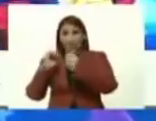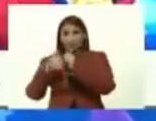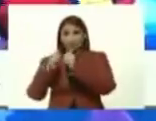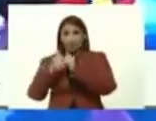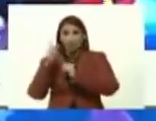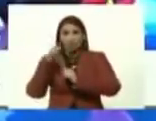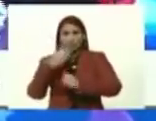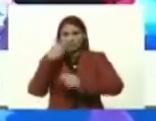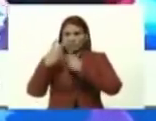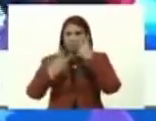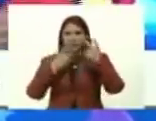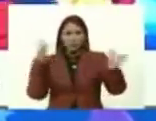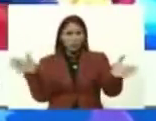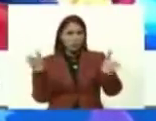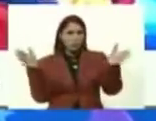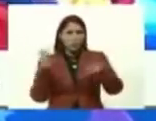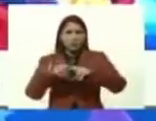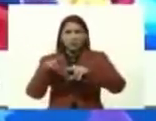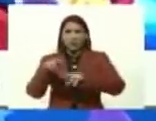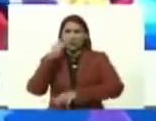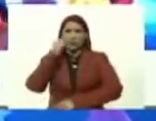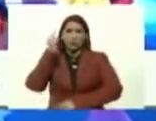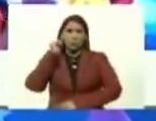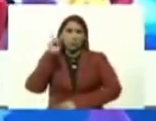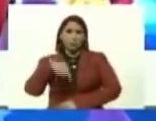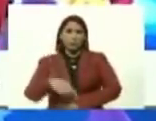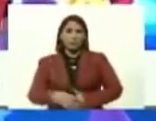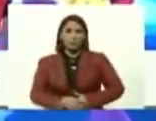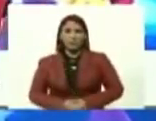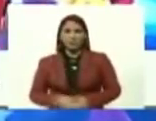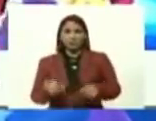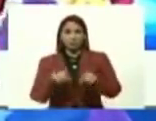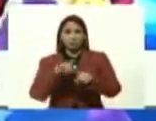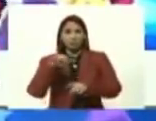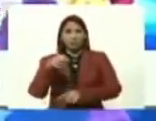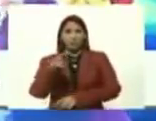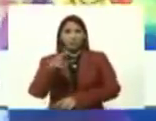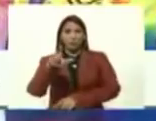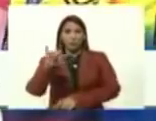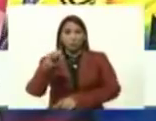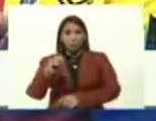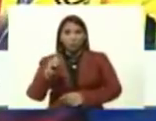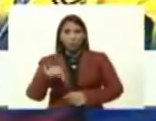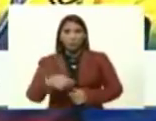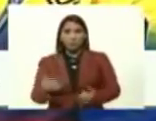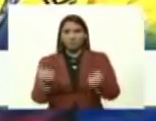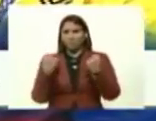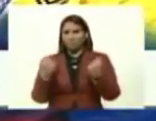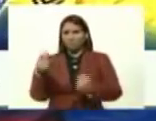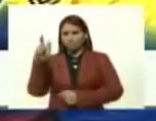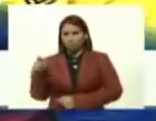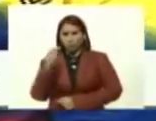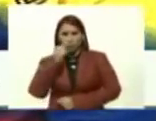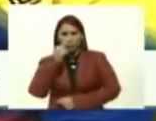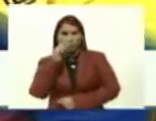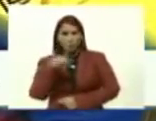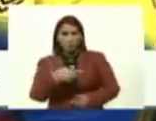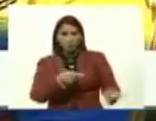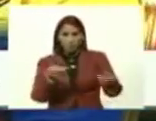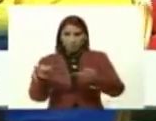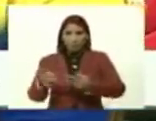el país motivando a los niños y a niñas también, igual que Julio, igual que Keidomar. Aquí te